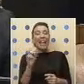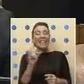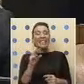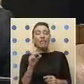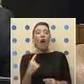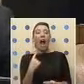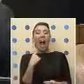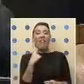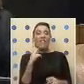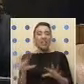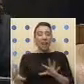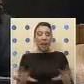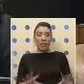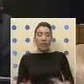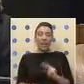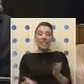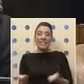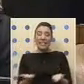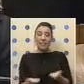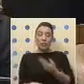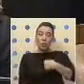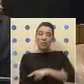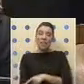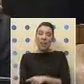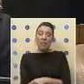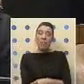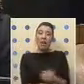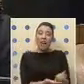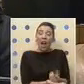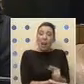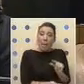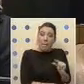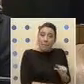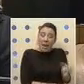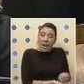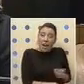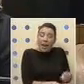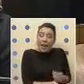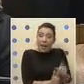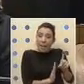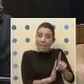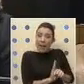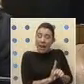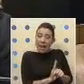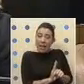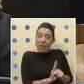bienes y servicios. Y son nuestras familias más humildes, de menores ingresos,